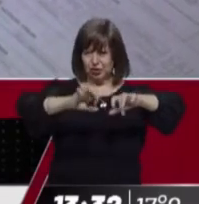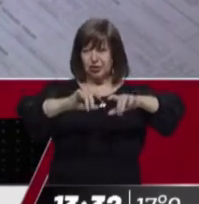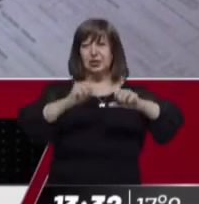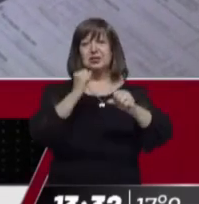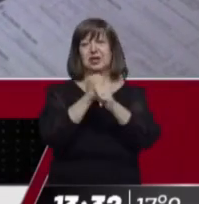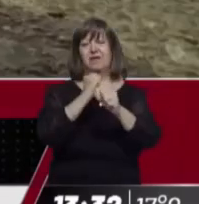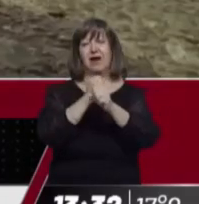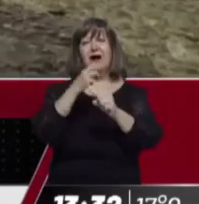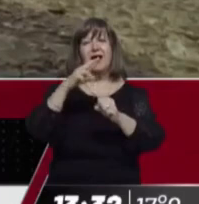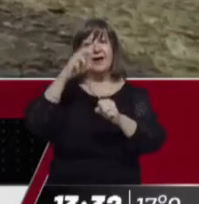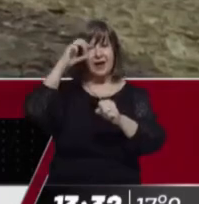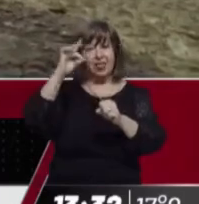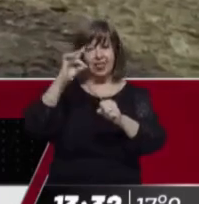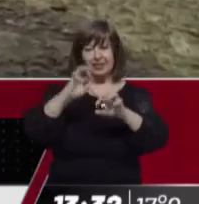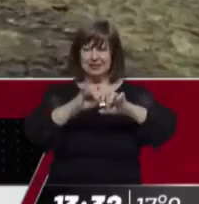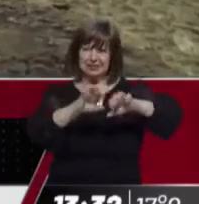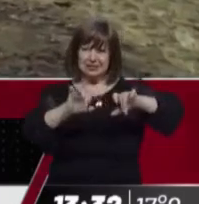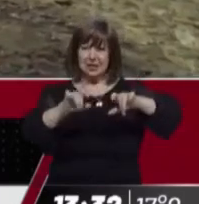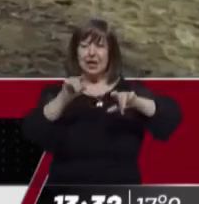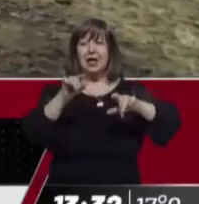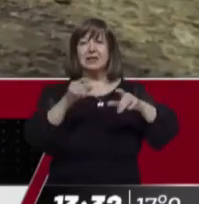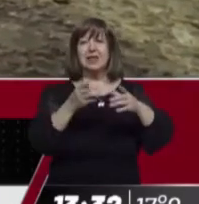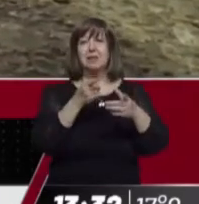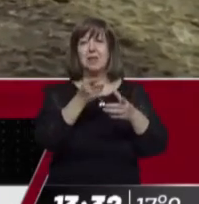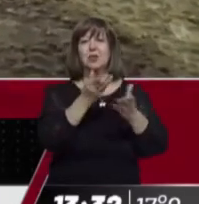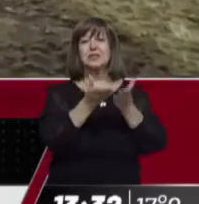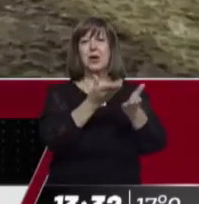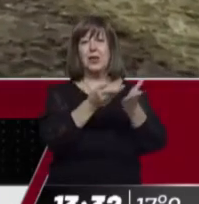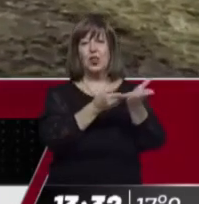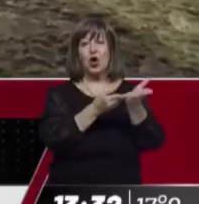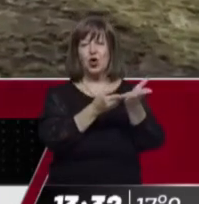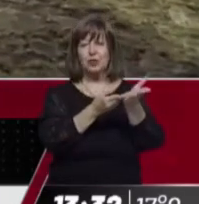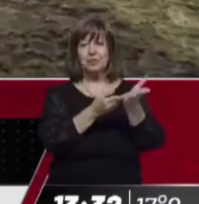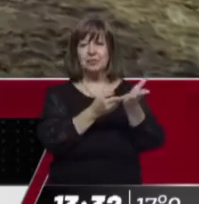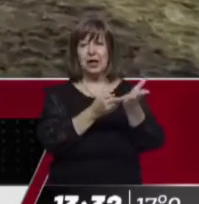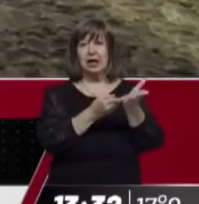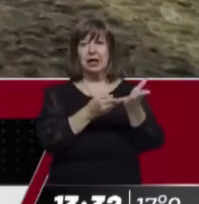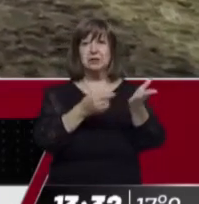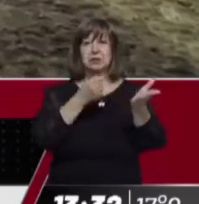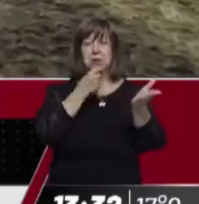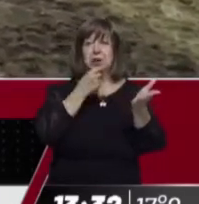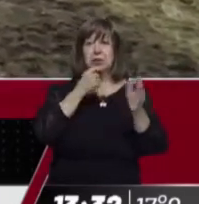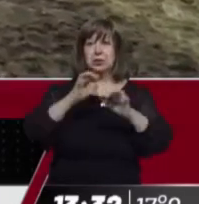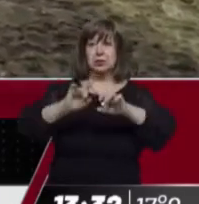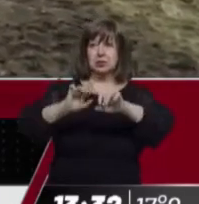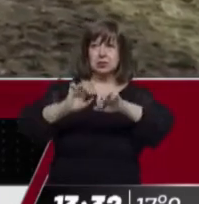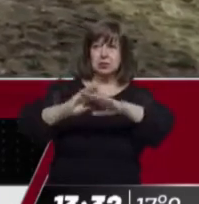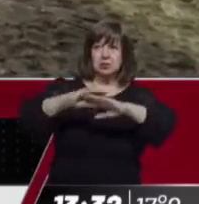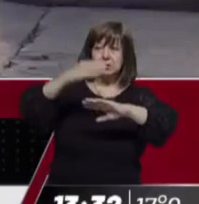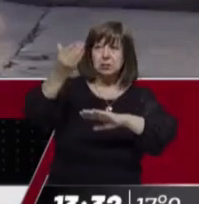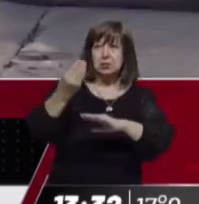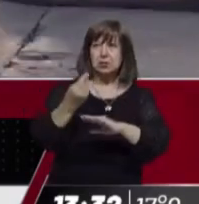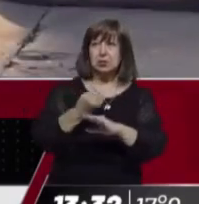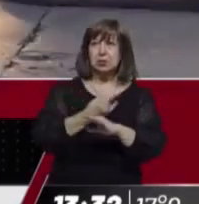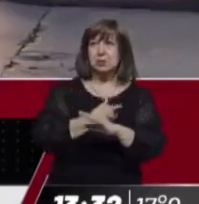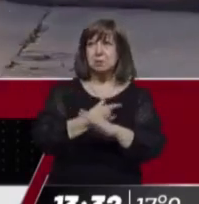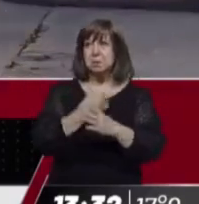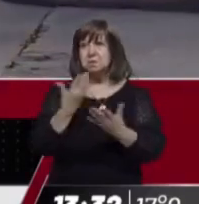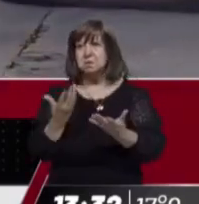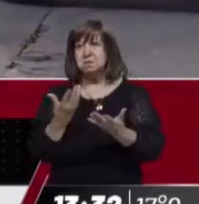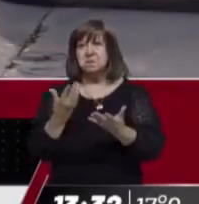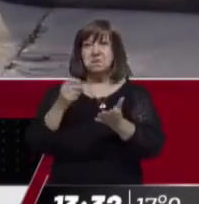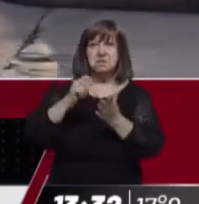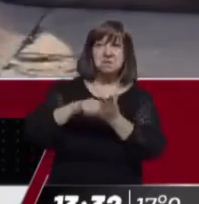línea, entonces al dañarse ese servidor, por ejemplo, no se pueden ver, acá en Mendoza no pueden ver los registros,